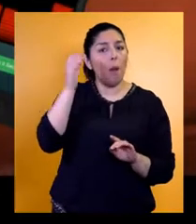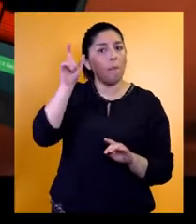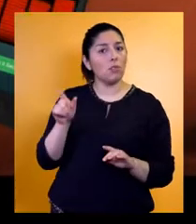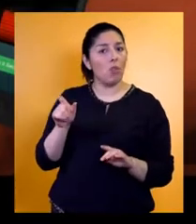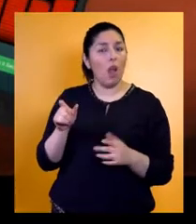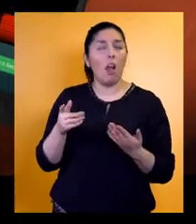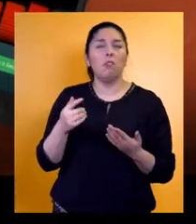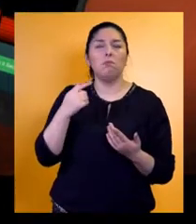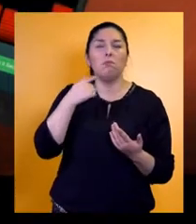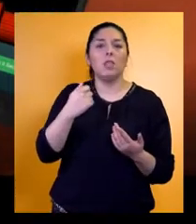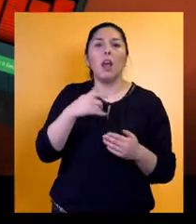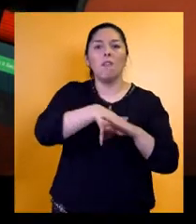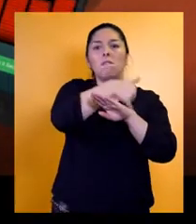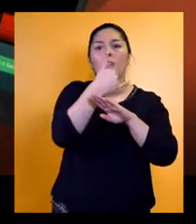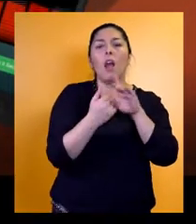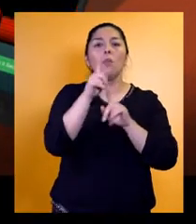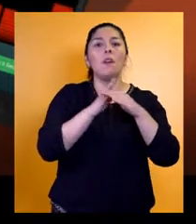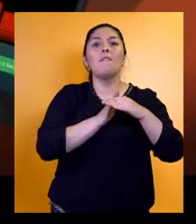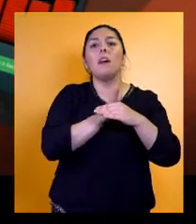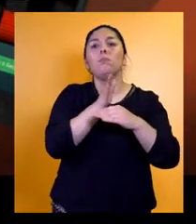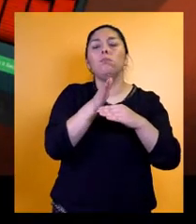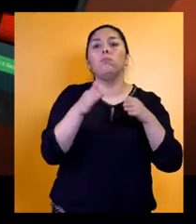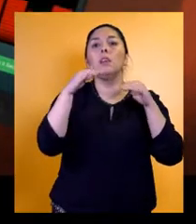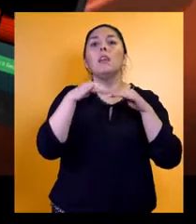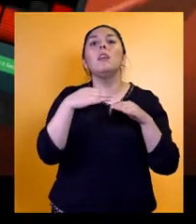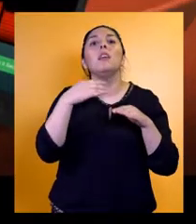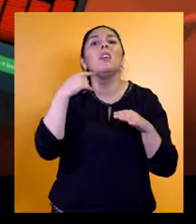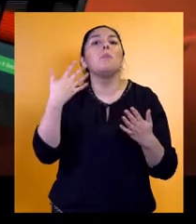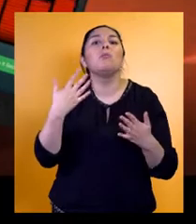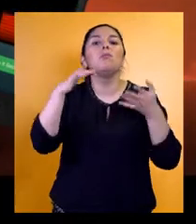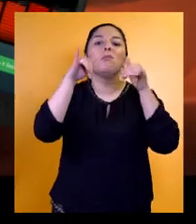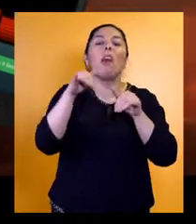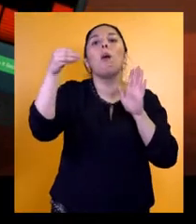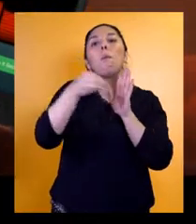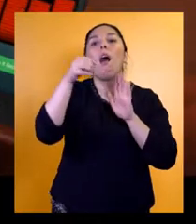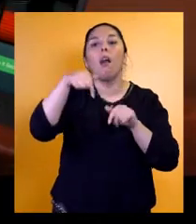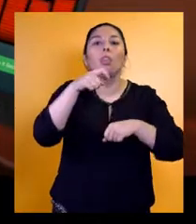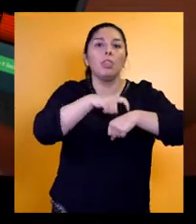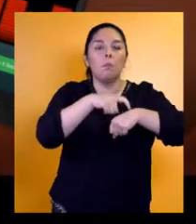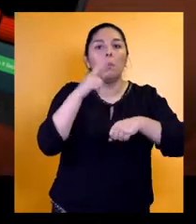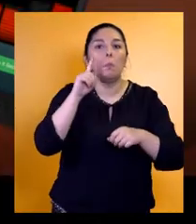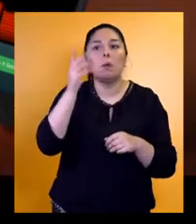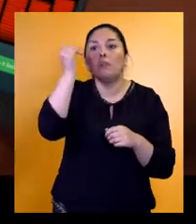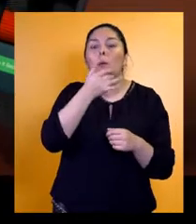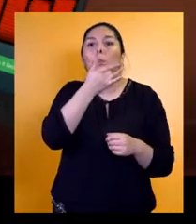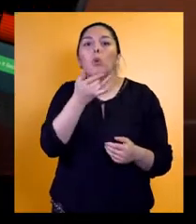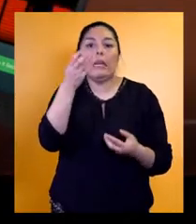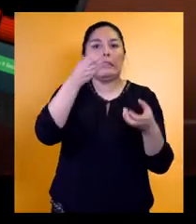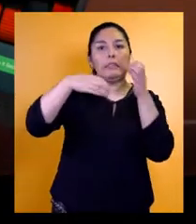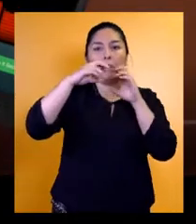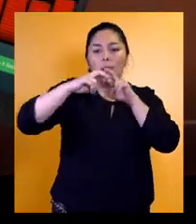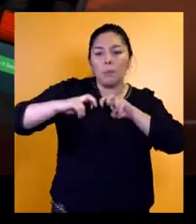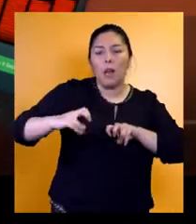una persona que en el tránsito de desplazamiento de las ballenas hacia la región de Aysén, a lo mejor se quedaron un tiempo más acá en la isla, pero